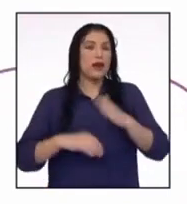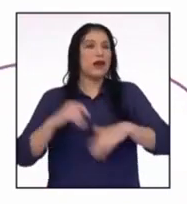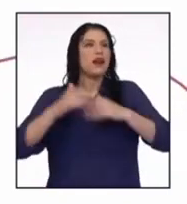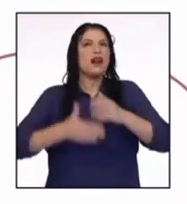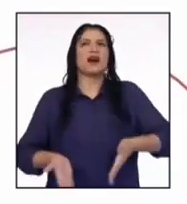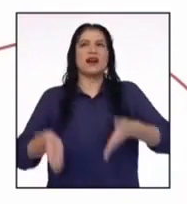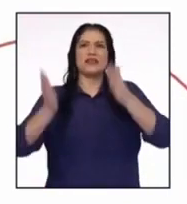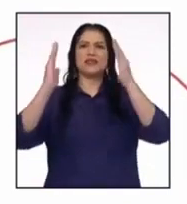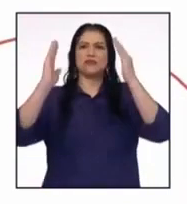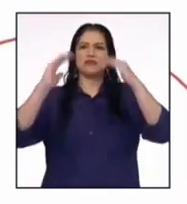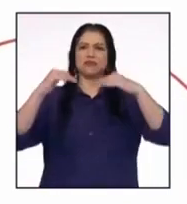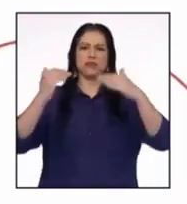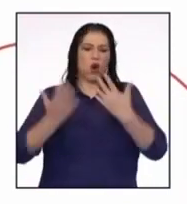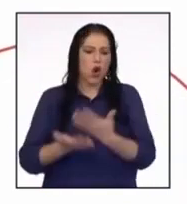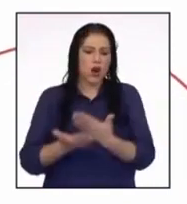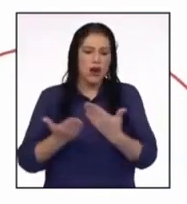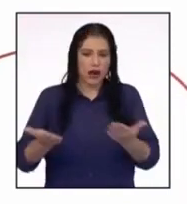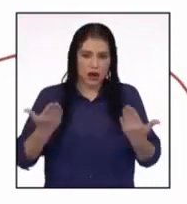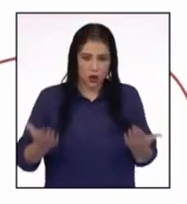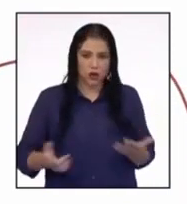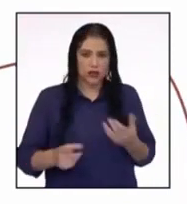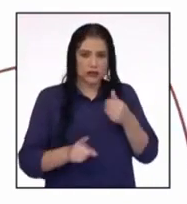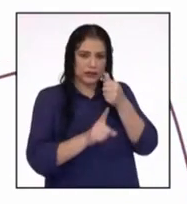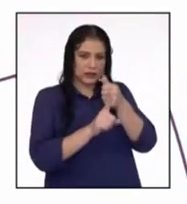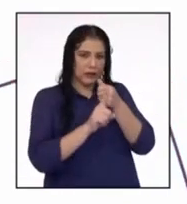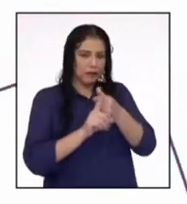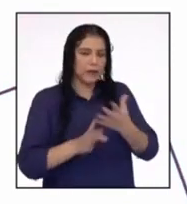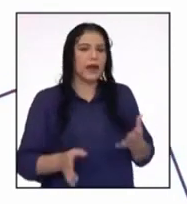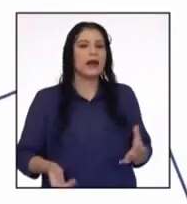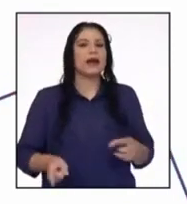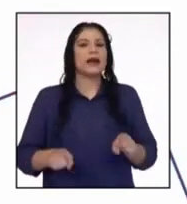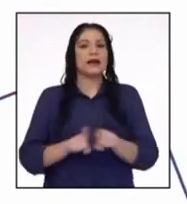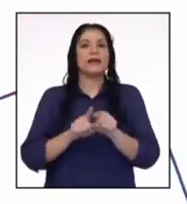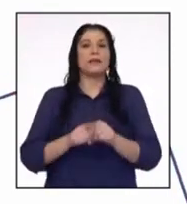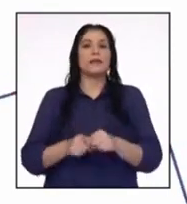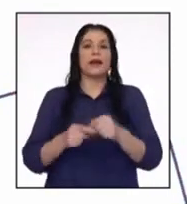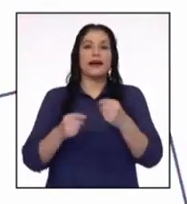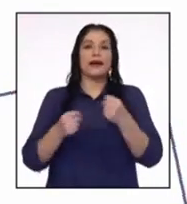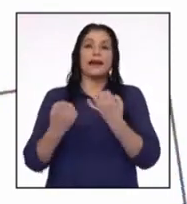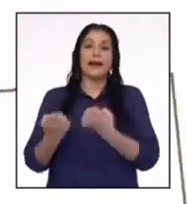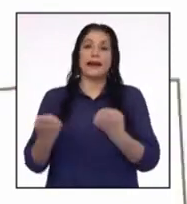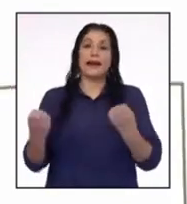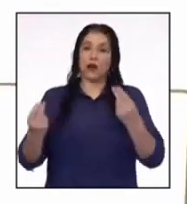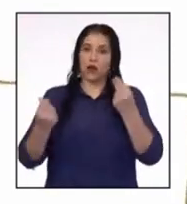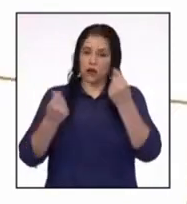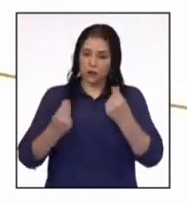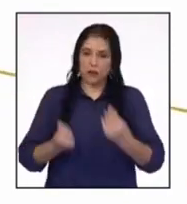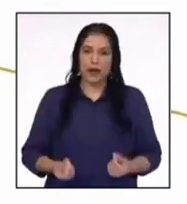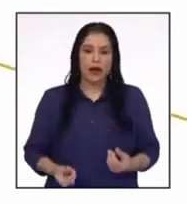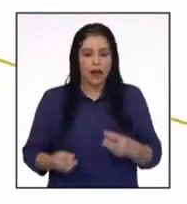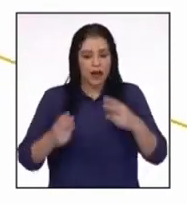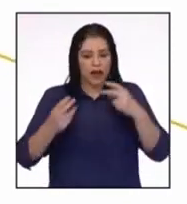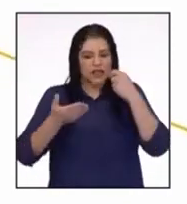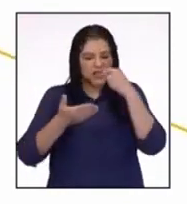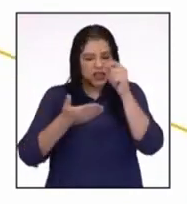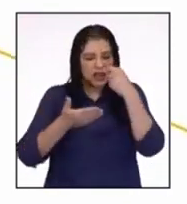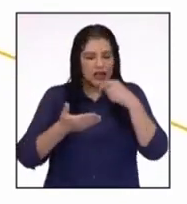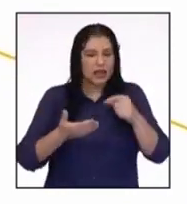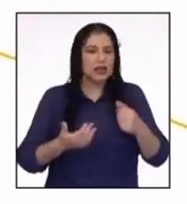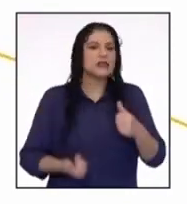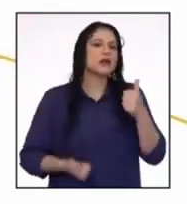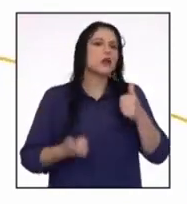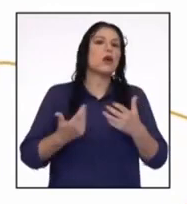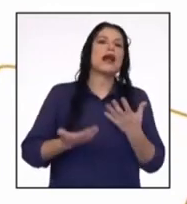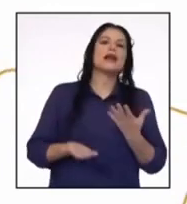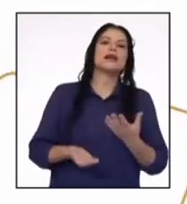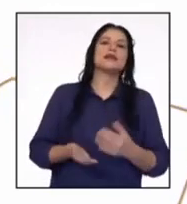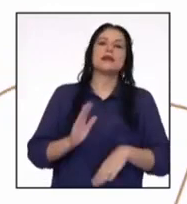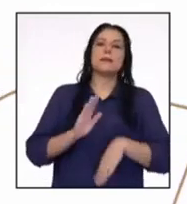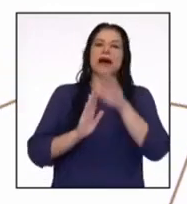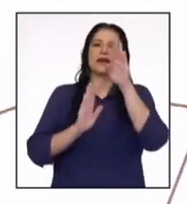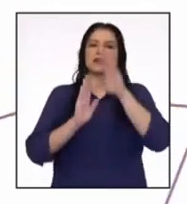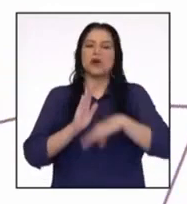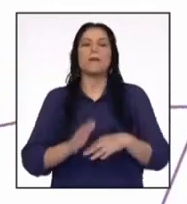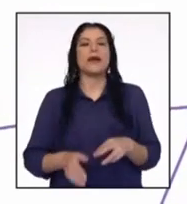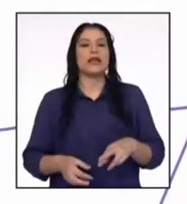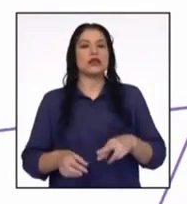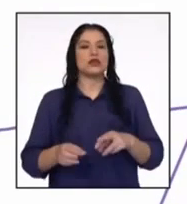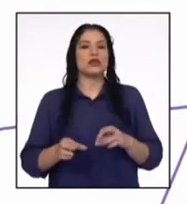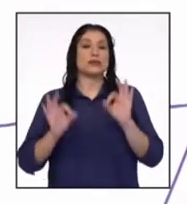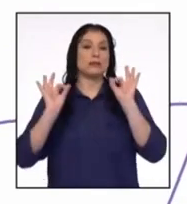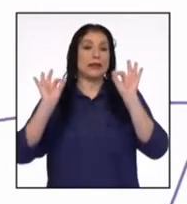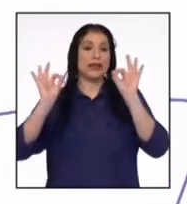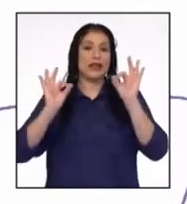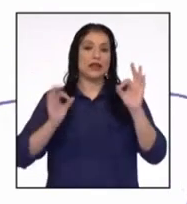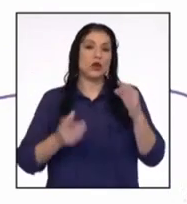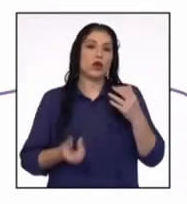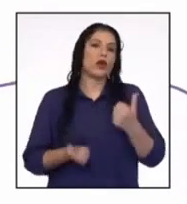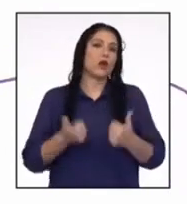bienes materiales, a la propiedad y a la economía. Se evalúa en función del peligro y la